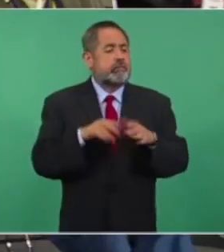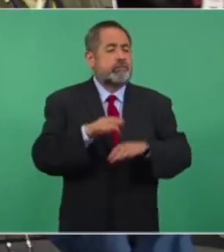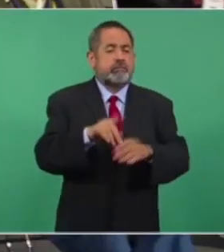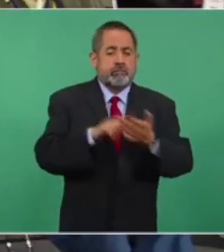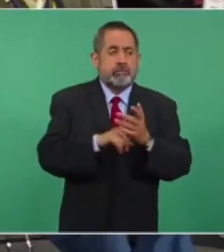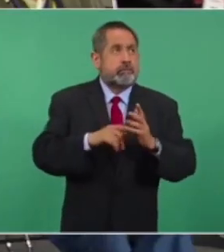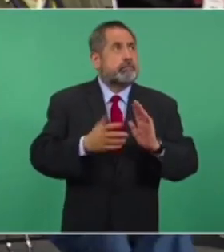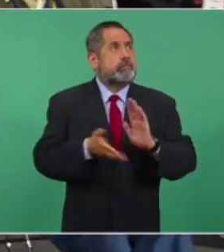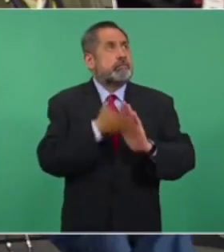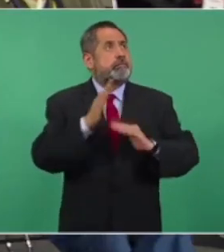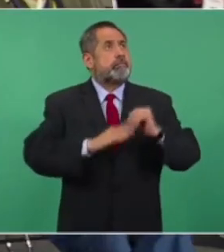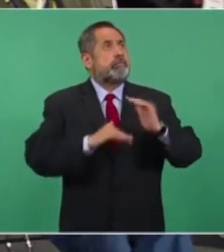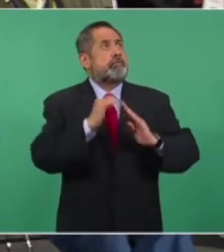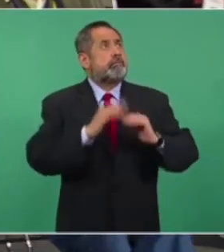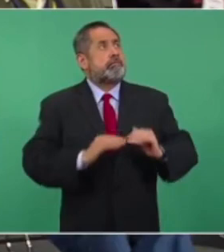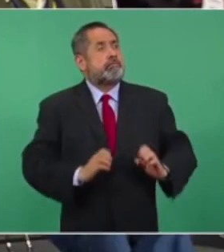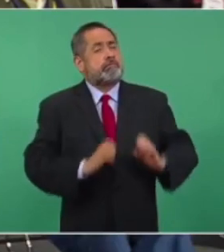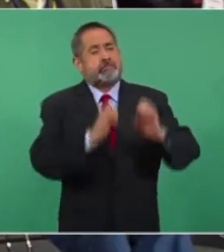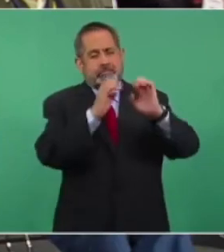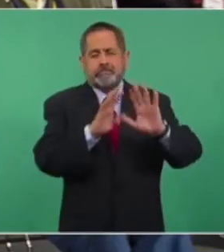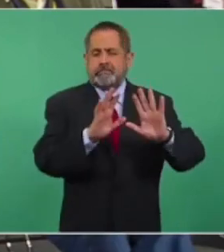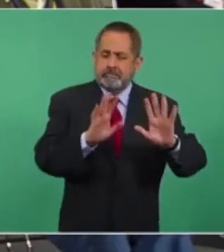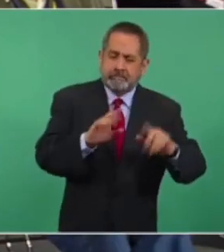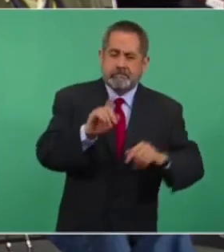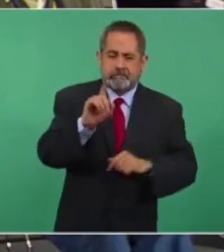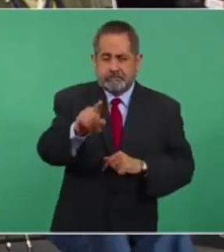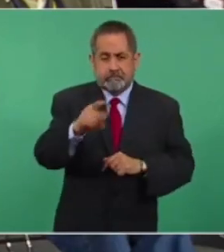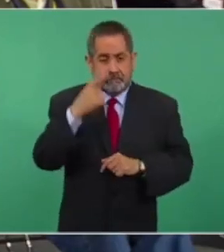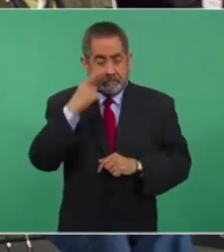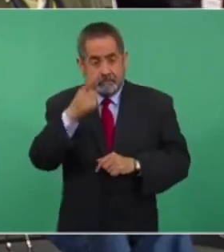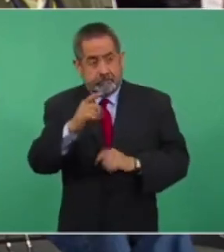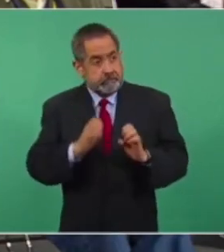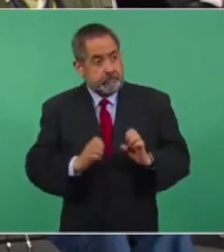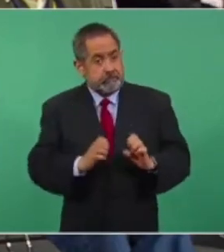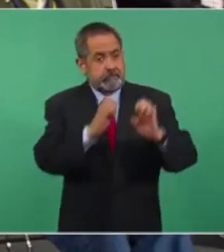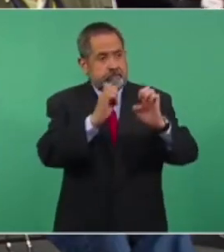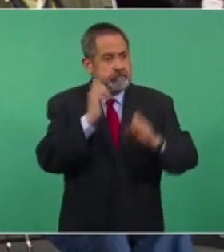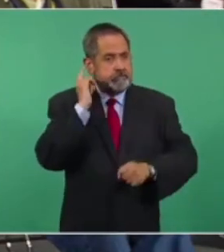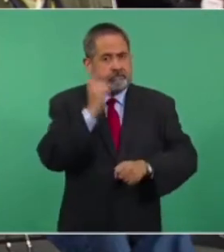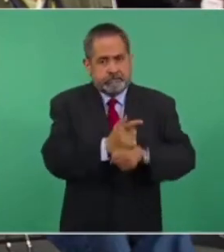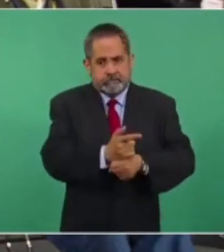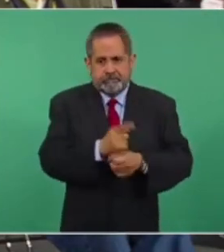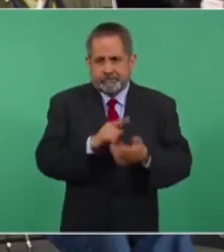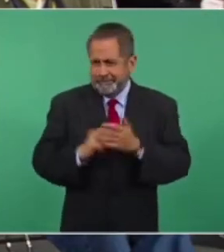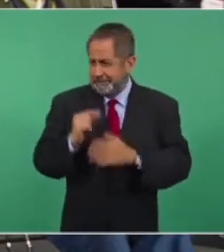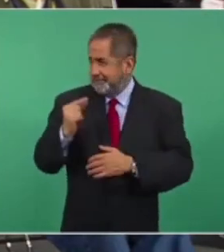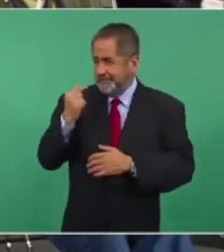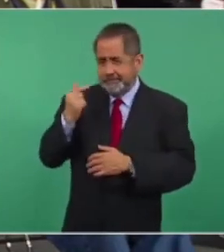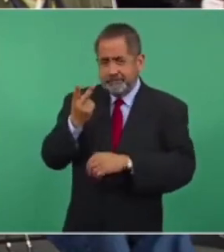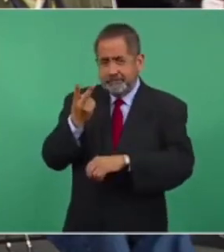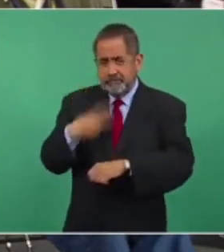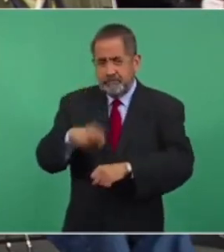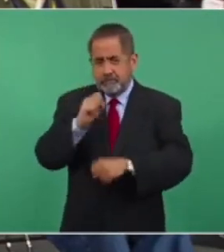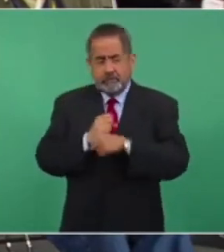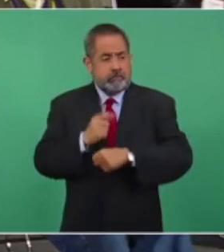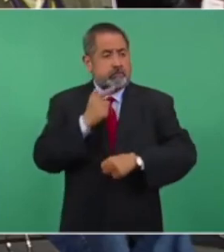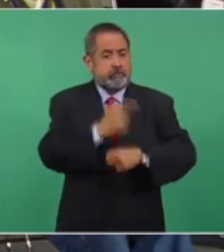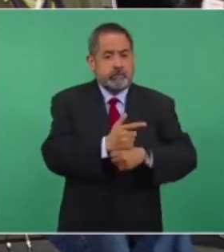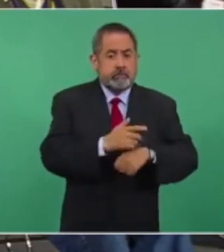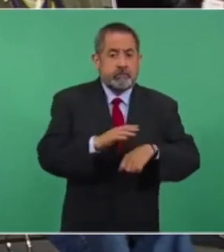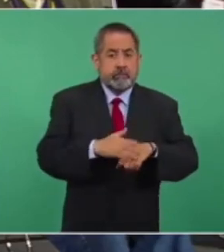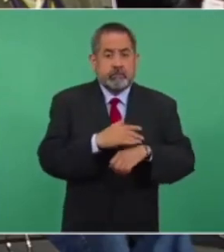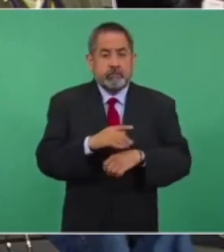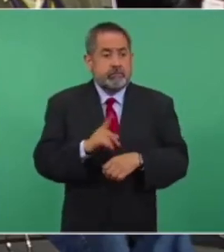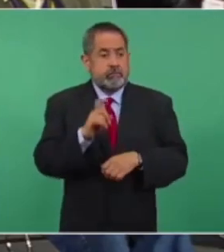desarrollos turísticos, comentarle que incluso edificios se detectaron apenas hace 2 semanas porque empezó a salir